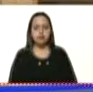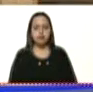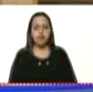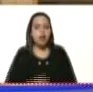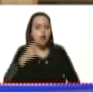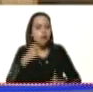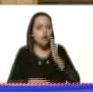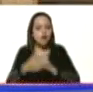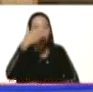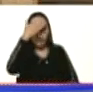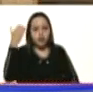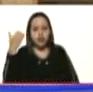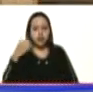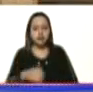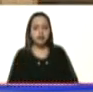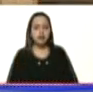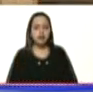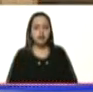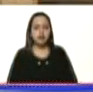Prohibido olvidar a los próceres.